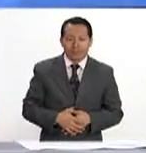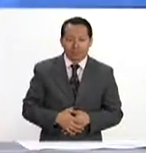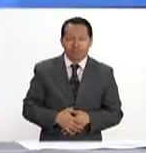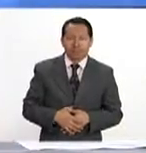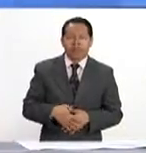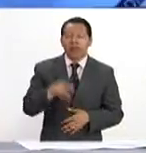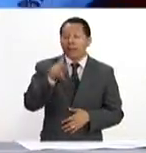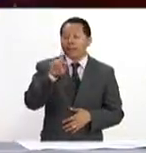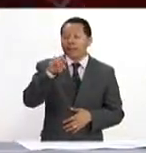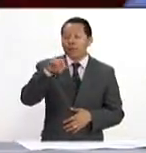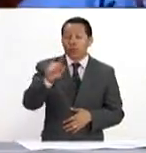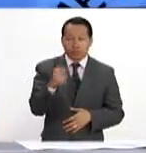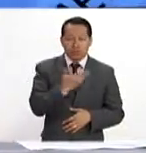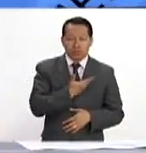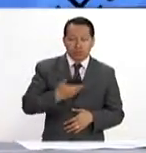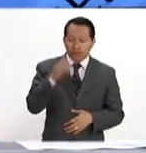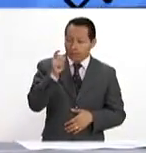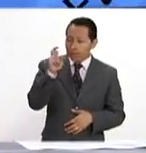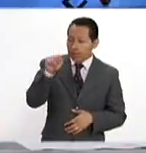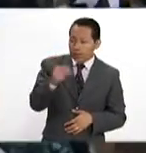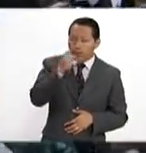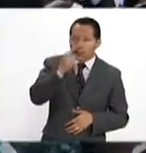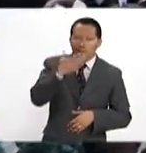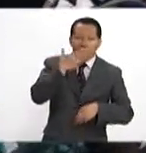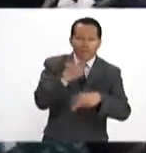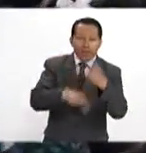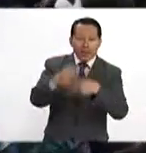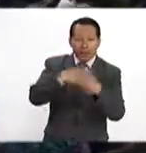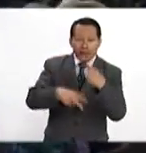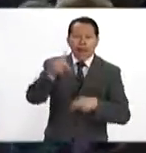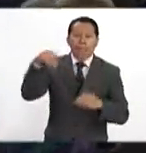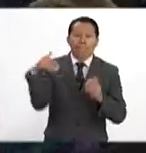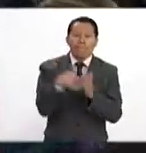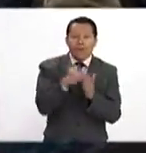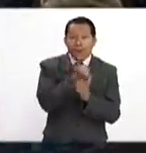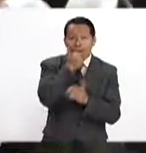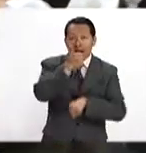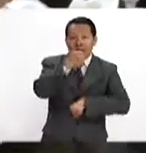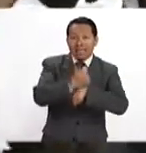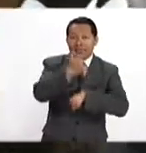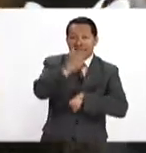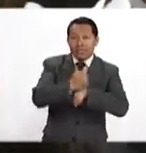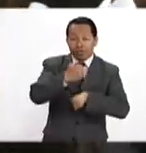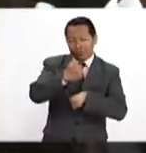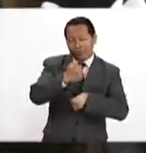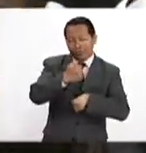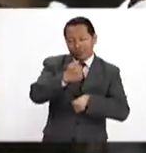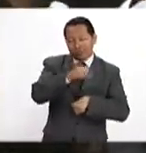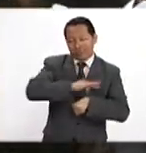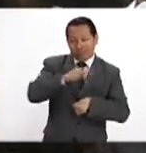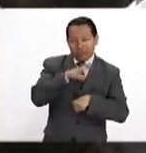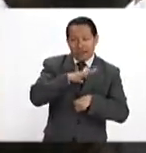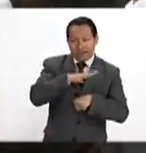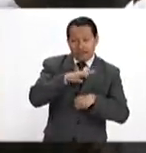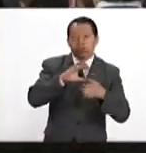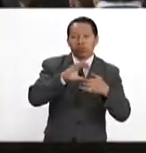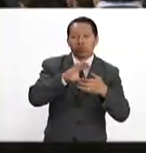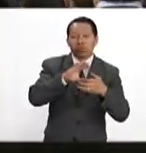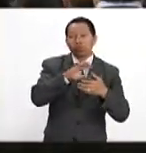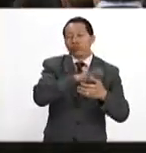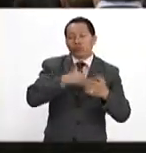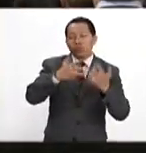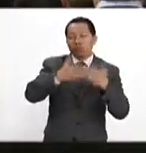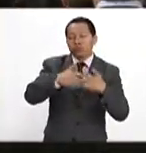En Los Pinos, el presidente Enrique Peña Nieto dio la bienvenida a cerca de 1000 alumnos de sexto grado de primaria ganadores de la Olimpiada del Conocimiento en el